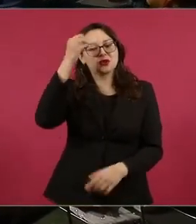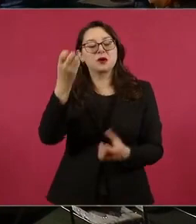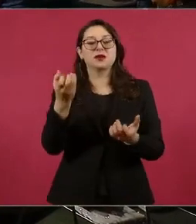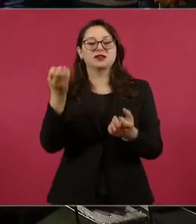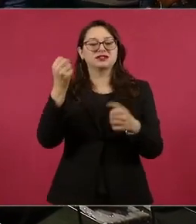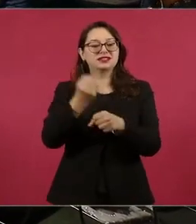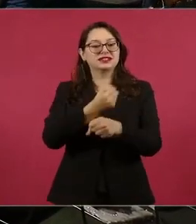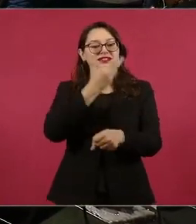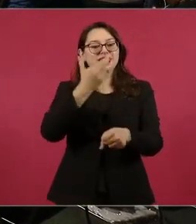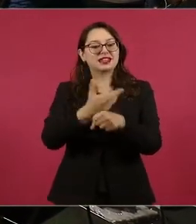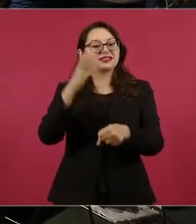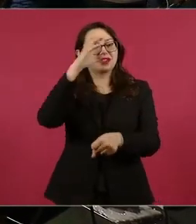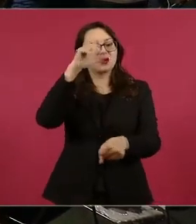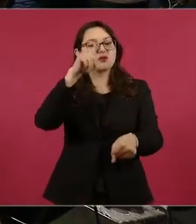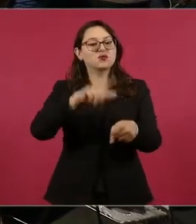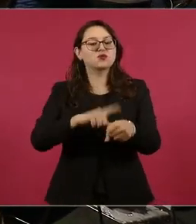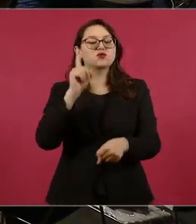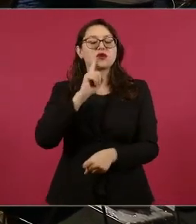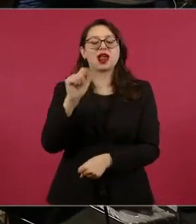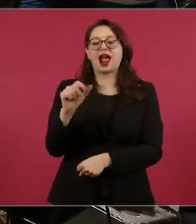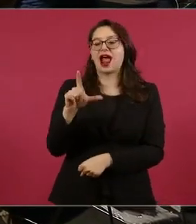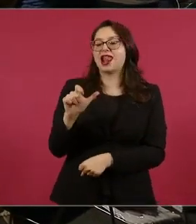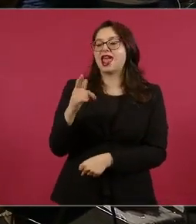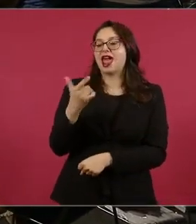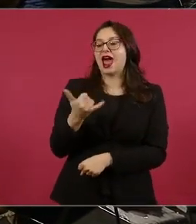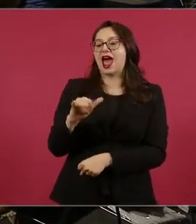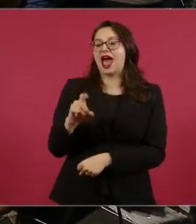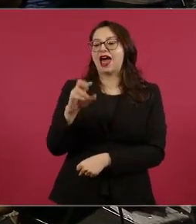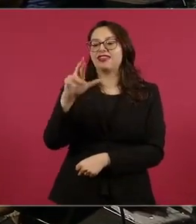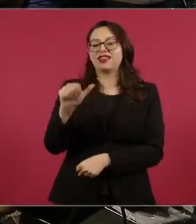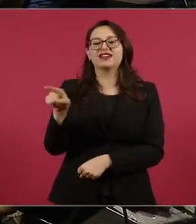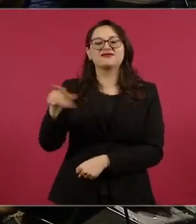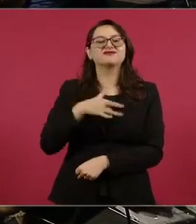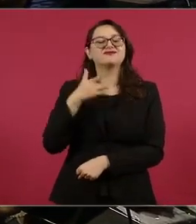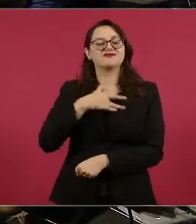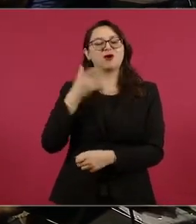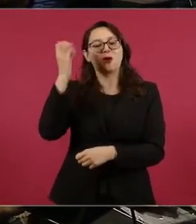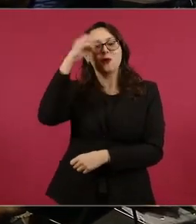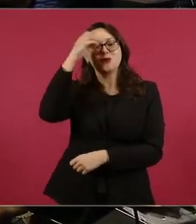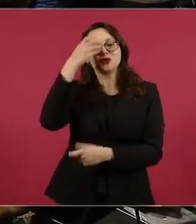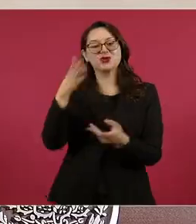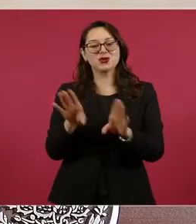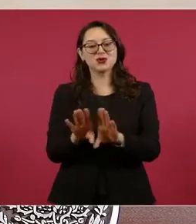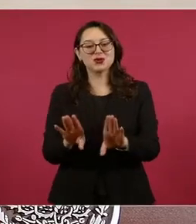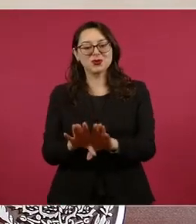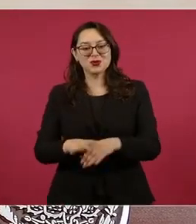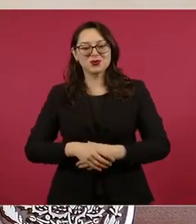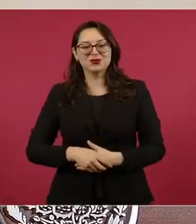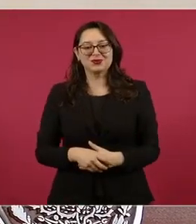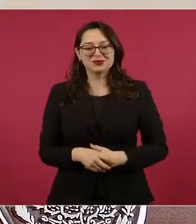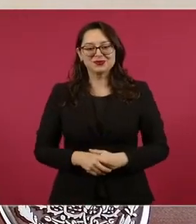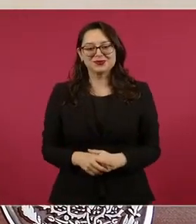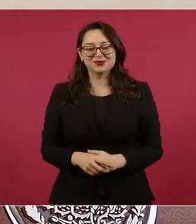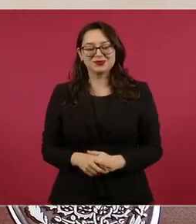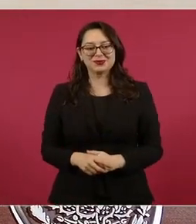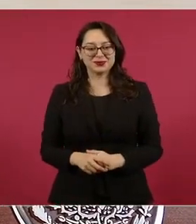de cultura Alejandra FL bueno la Ciudad de